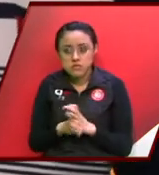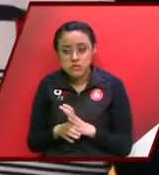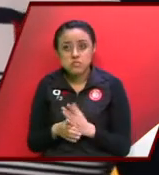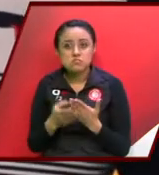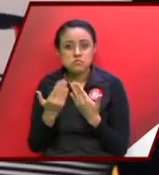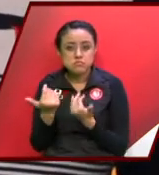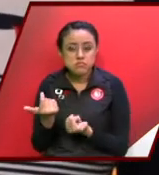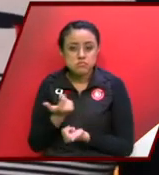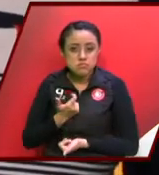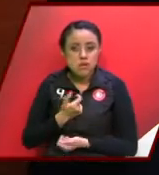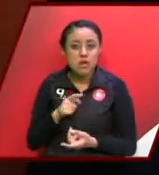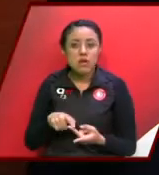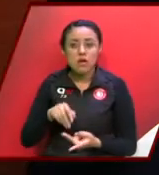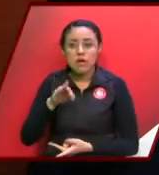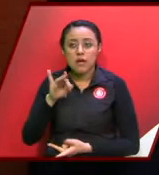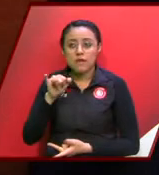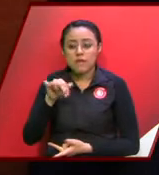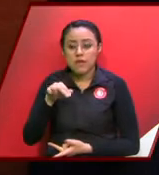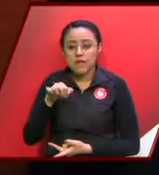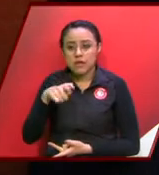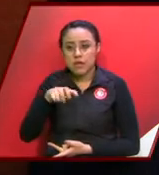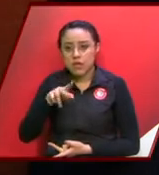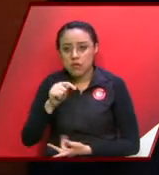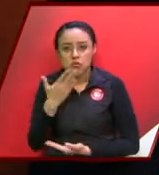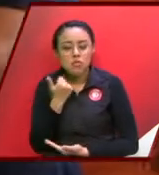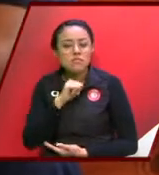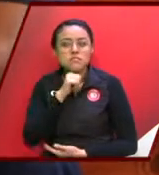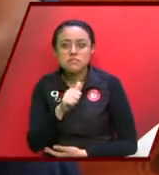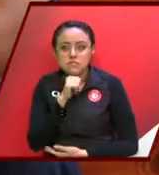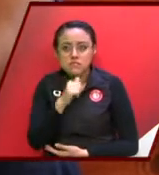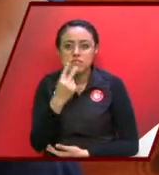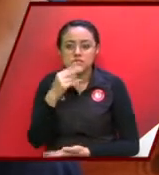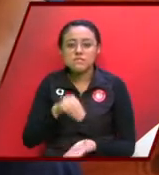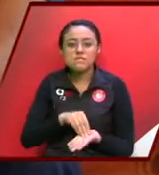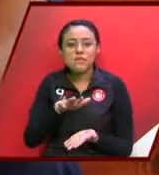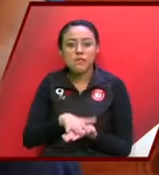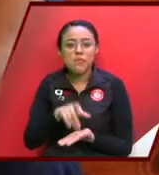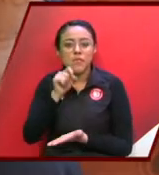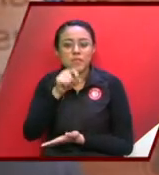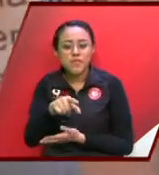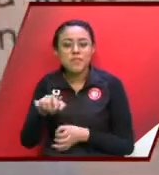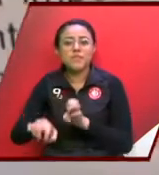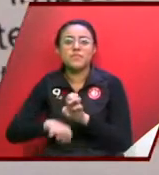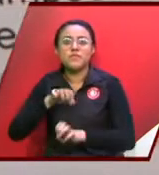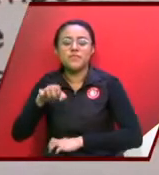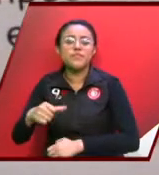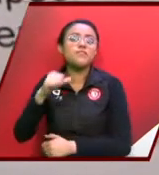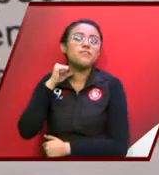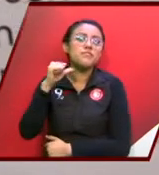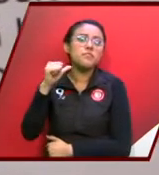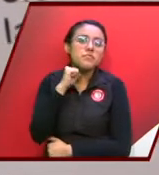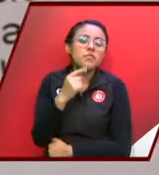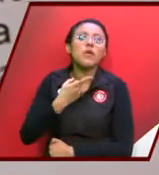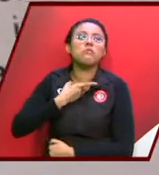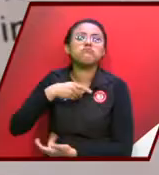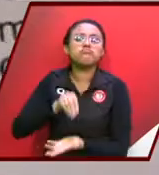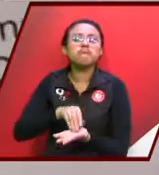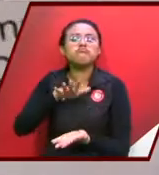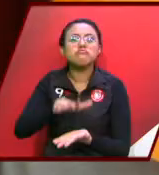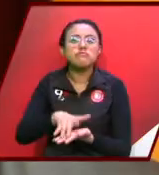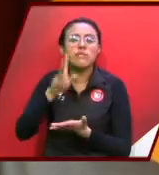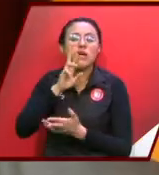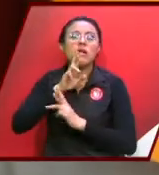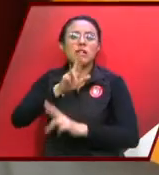no me dieron finiquito. Menciona que fueron enviados dos citatorios a la empresa y un abogado de la constructora le dio esta